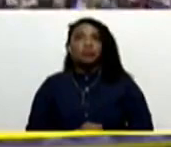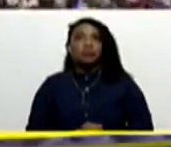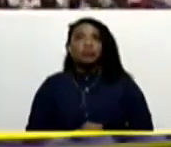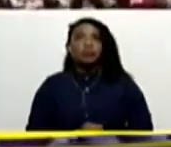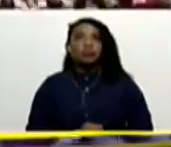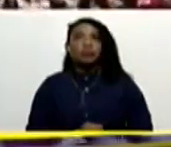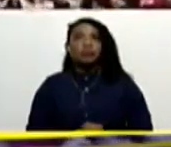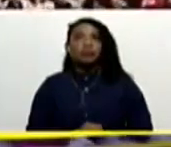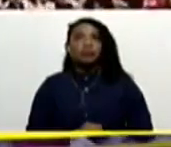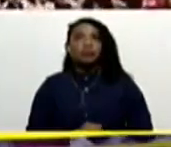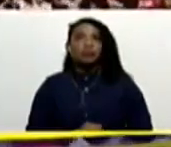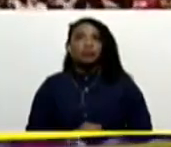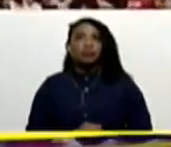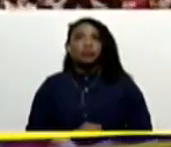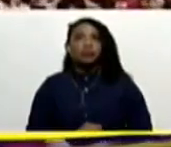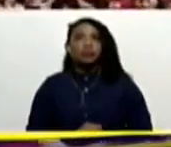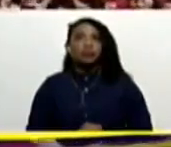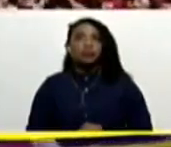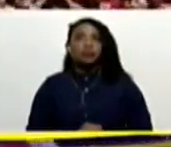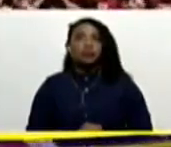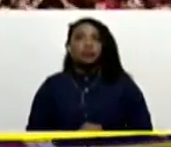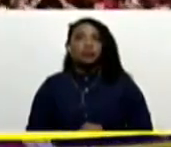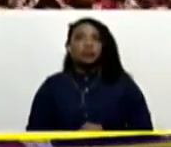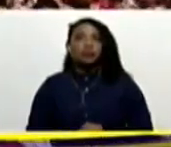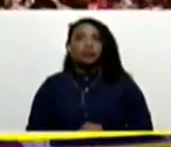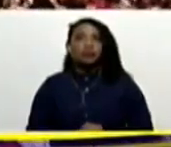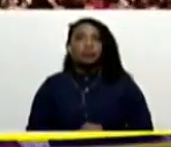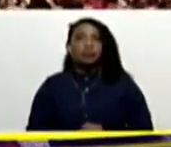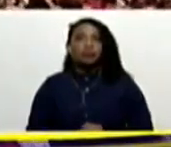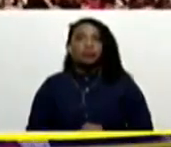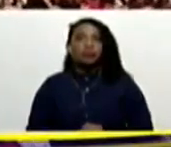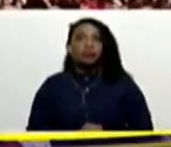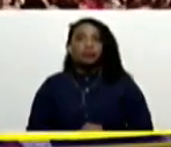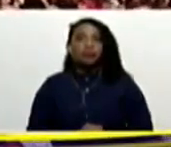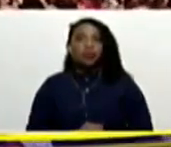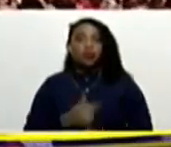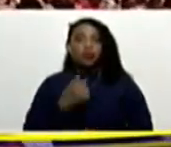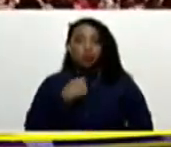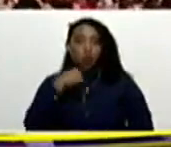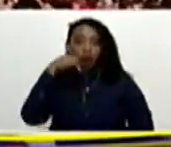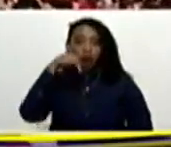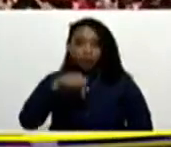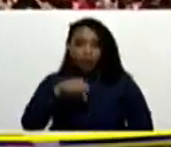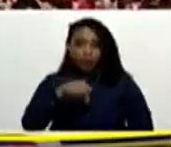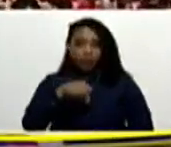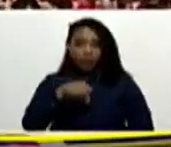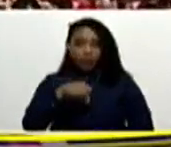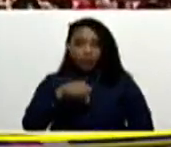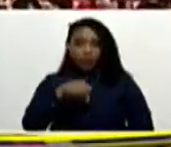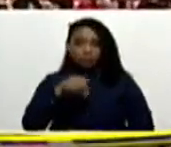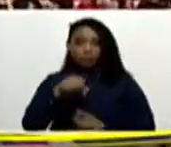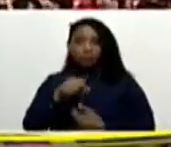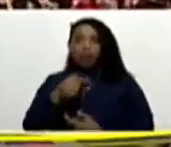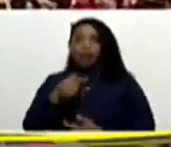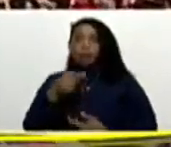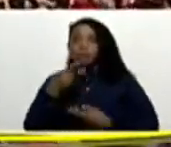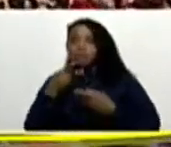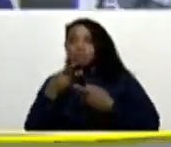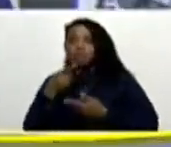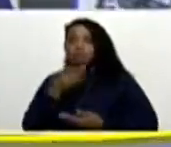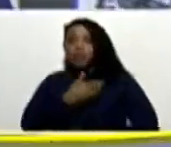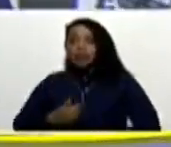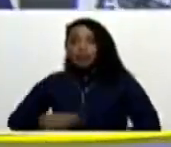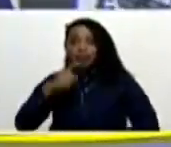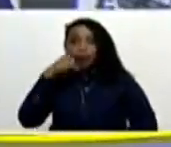And I'm here also to say to President Maduro and the people of Venezuela. Y estoy acá para decirle al presidente Maduro y al pueblo de